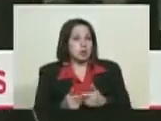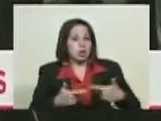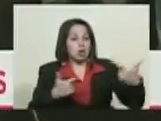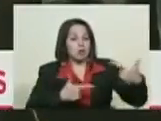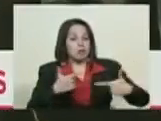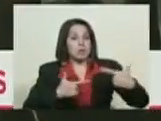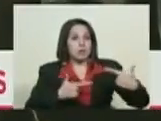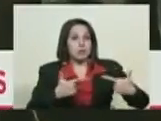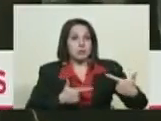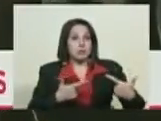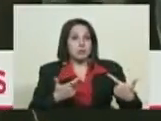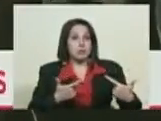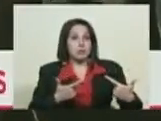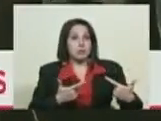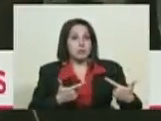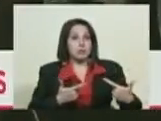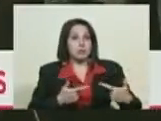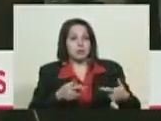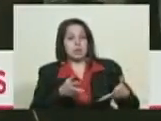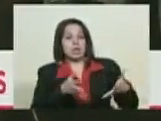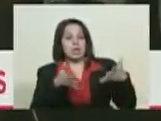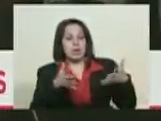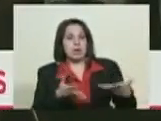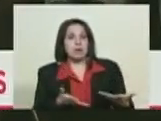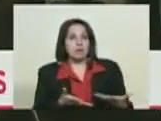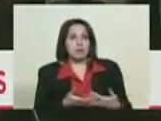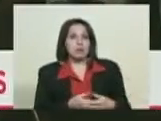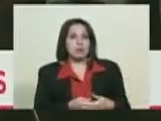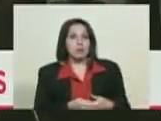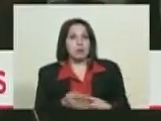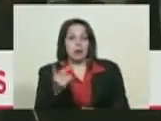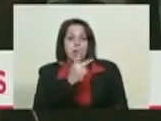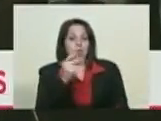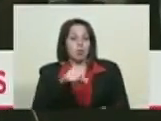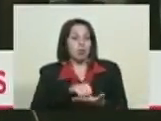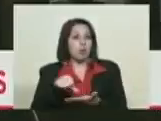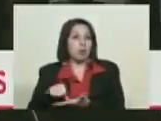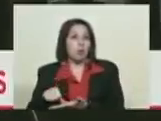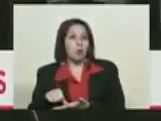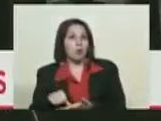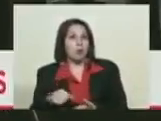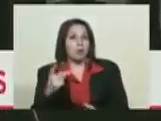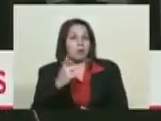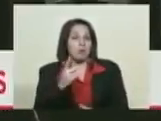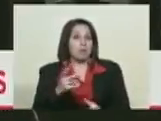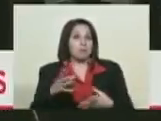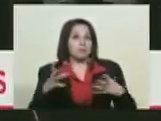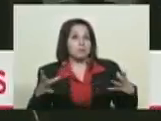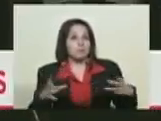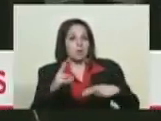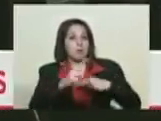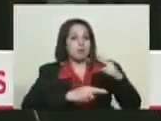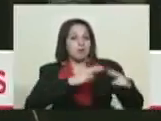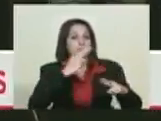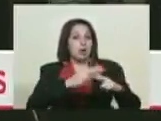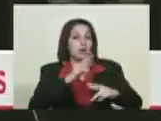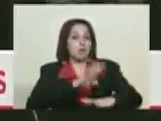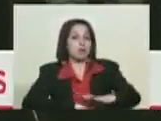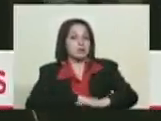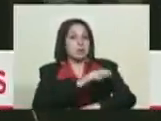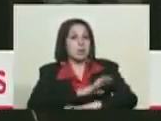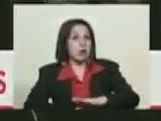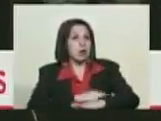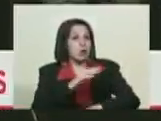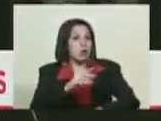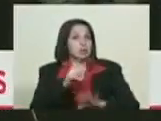competimos y ganamos las 2 ciudades más grandes. Puerto La Cruz y Barcelona, compadre, con